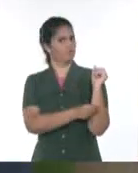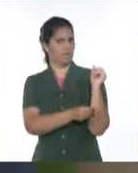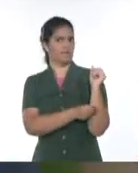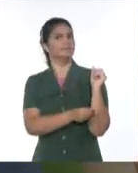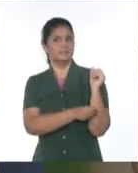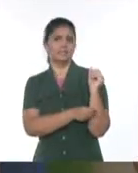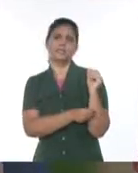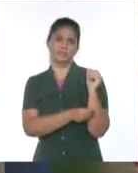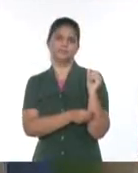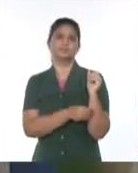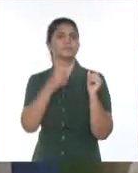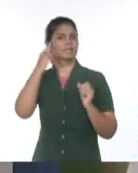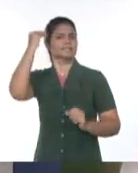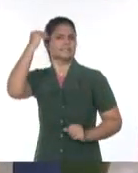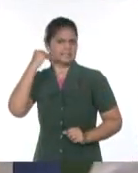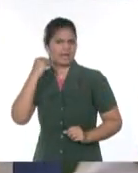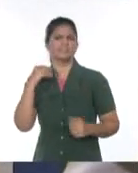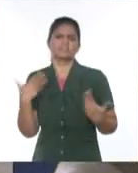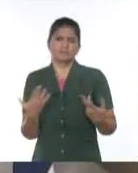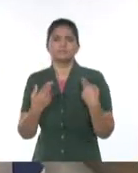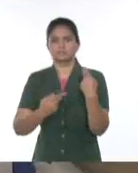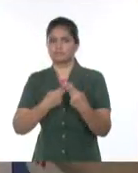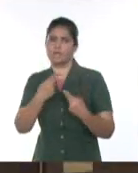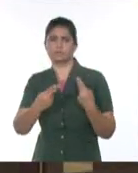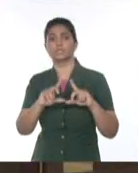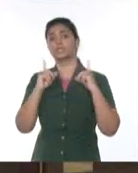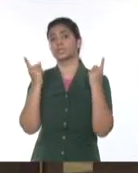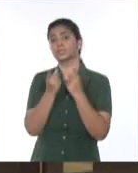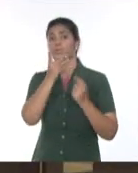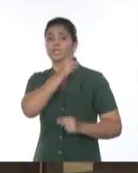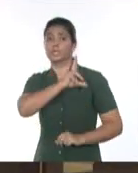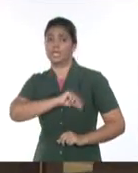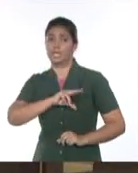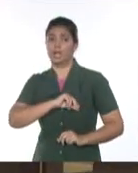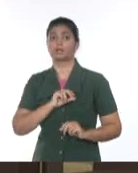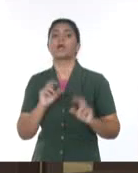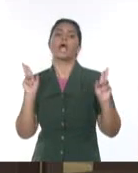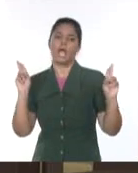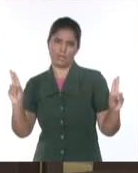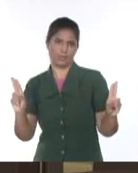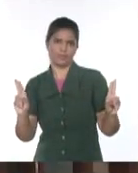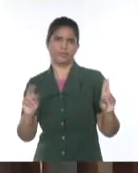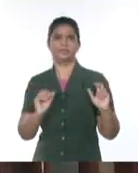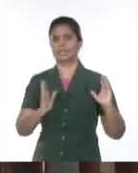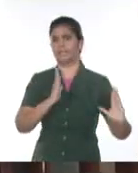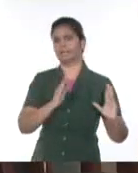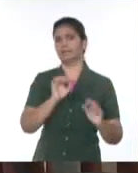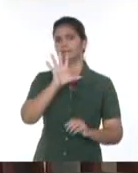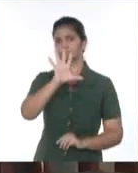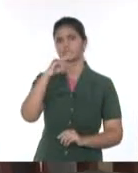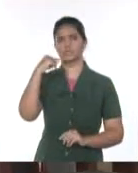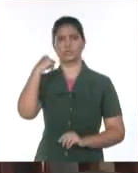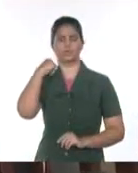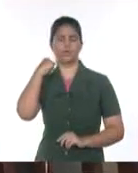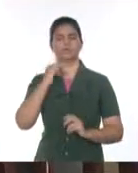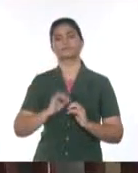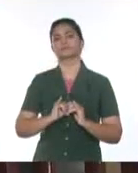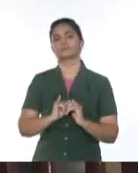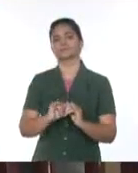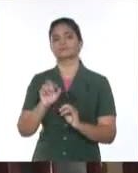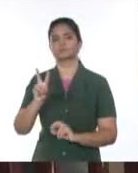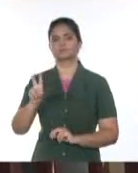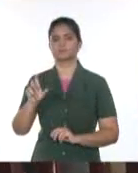Tienen clara y se aprobó por todos los delegados las nuevas proyecciones de trabajo para una etapa de 5 años. Desde Villa Clara,